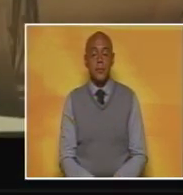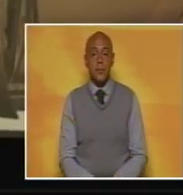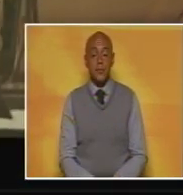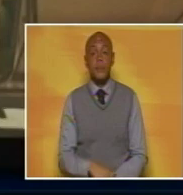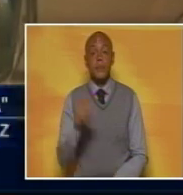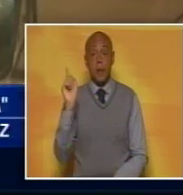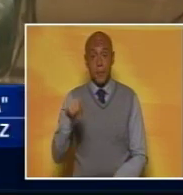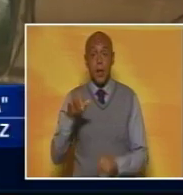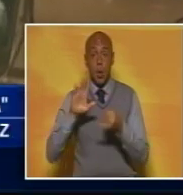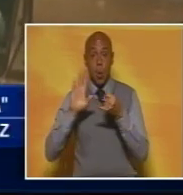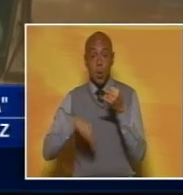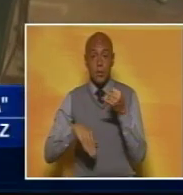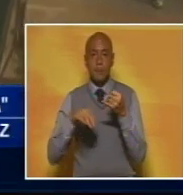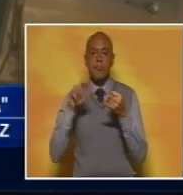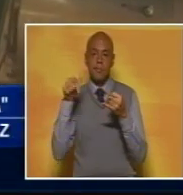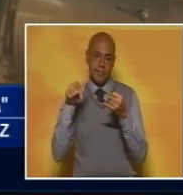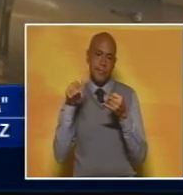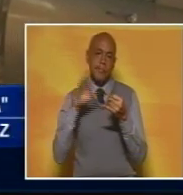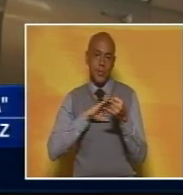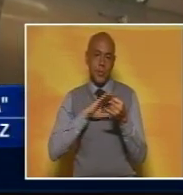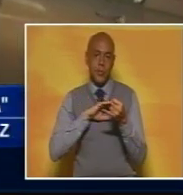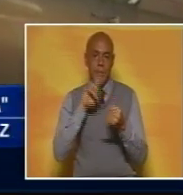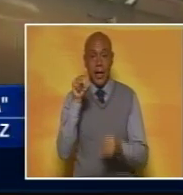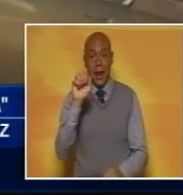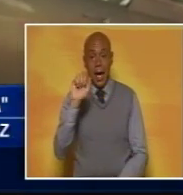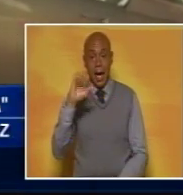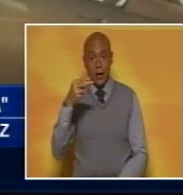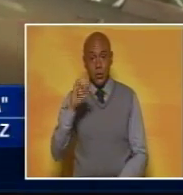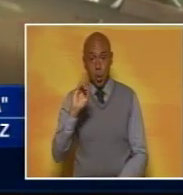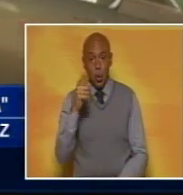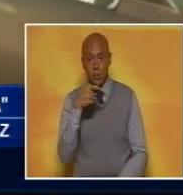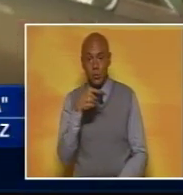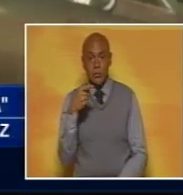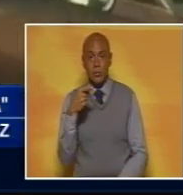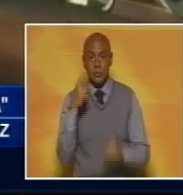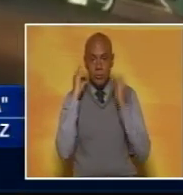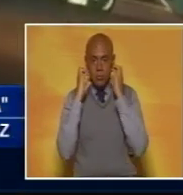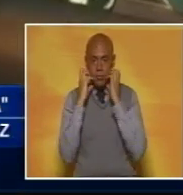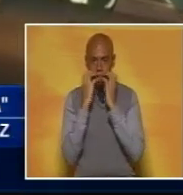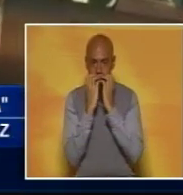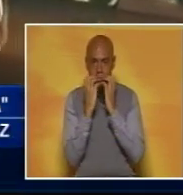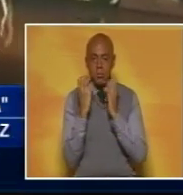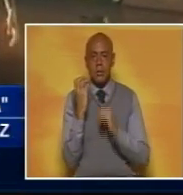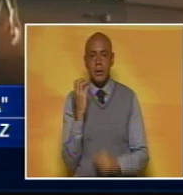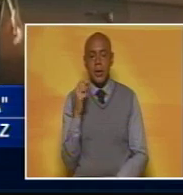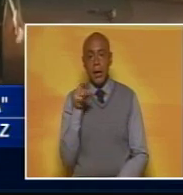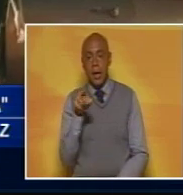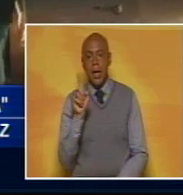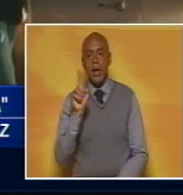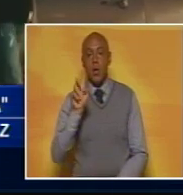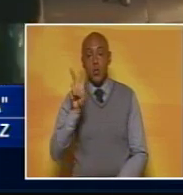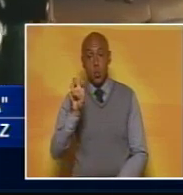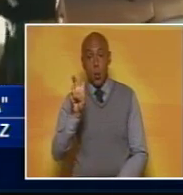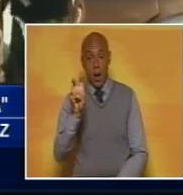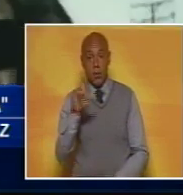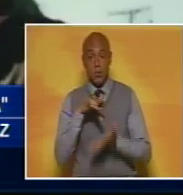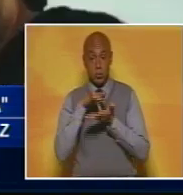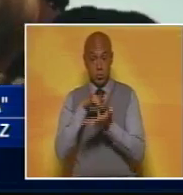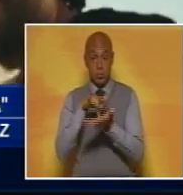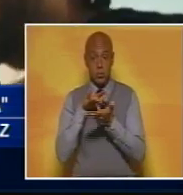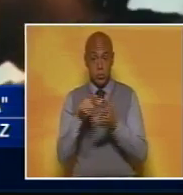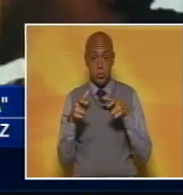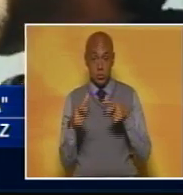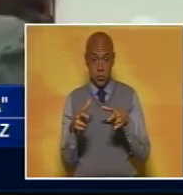Y cerramos con talento nacional. Nacho compartió en su cuenta de Instagram un adelanto de su nuevo promocional. El